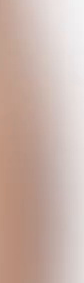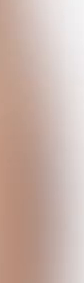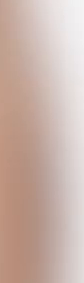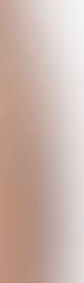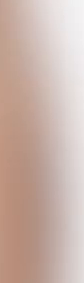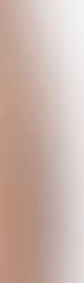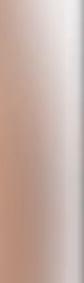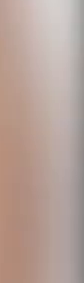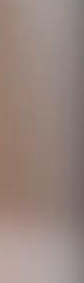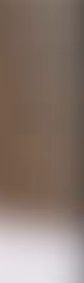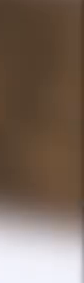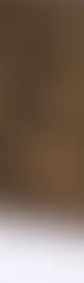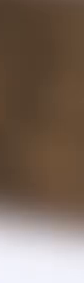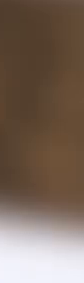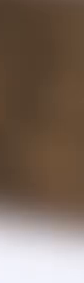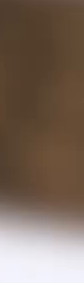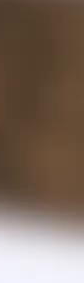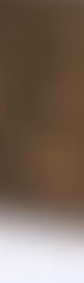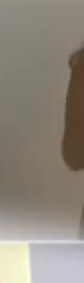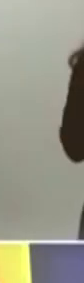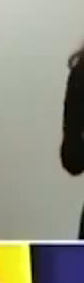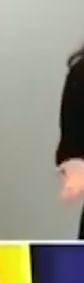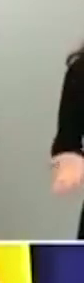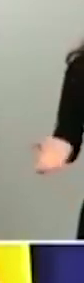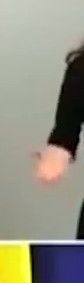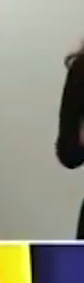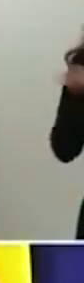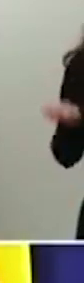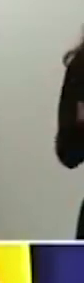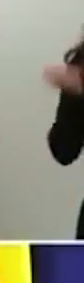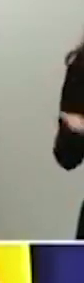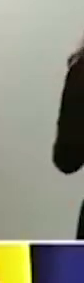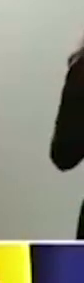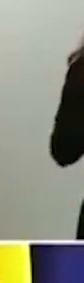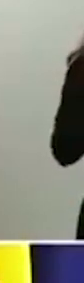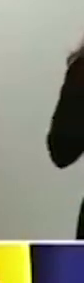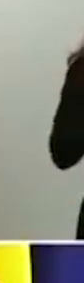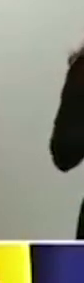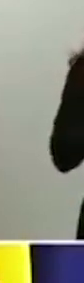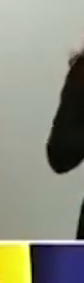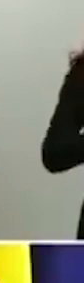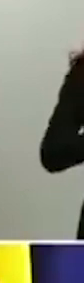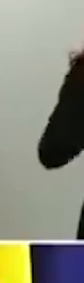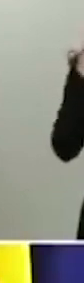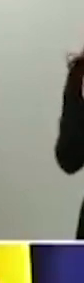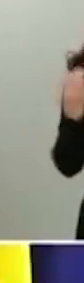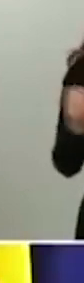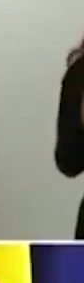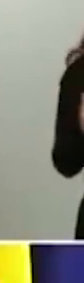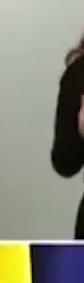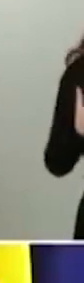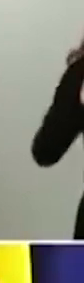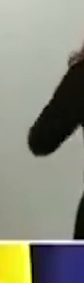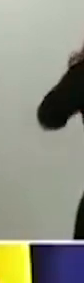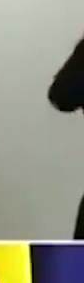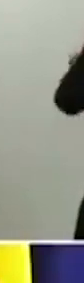rentable. Pues a mí me parece muy bien. Lo que me gustaría más, si se pudiera hacer, es que ya que mi imagen está ahí, pues que a lo mejor